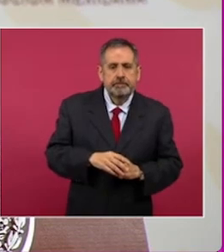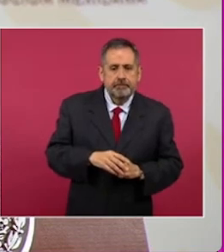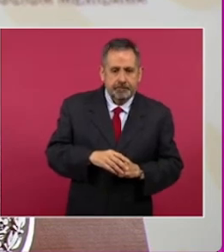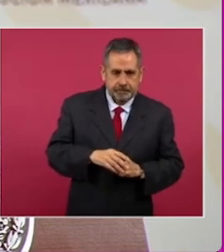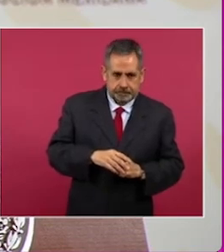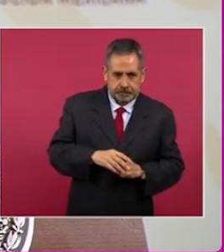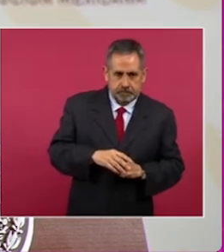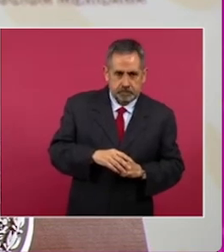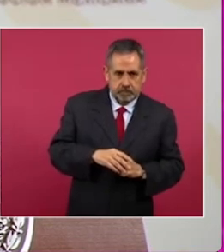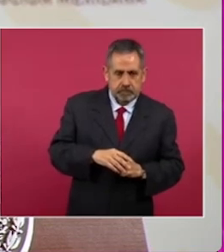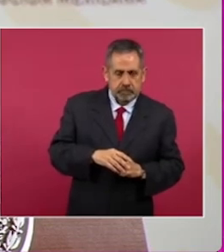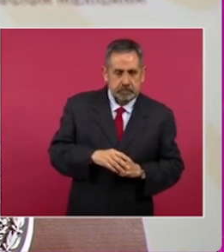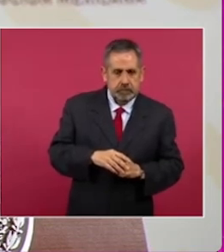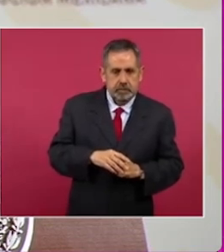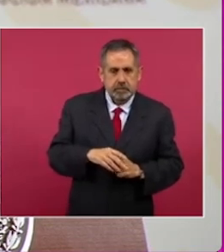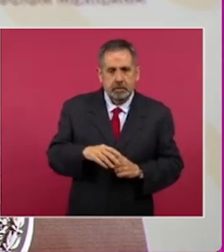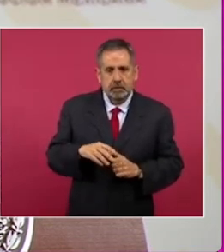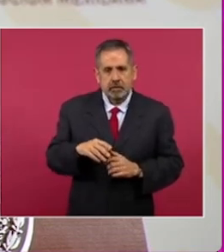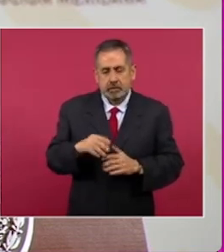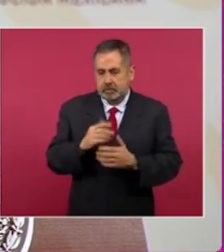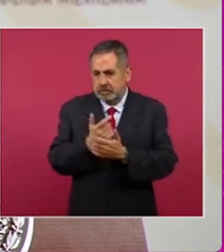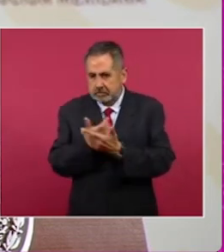Vamos a invitarlos porque